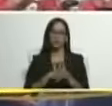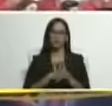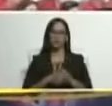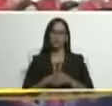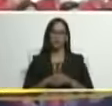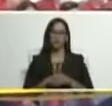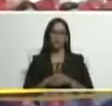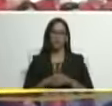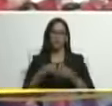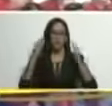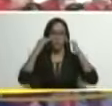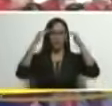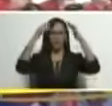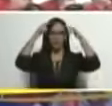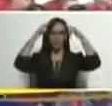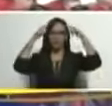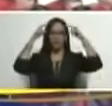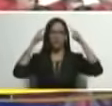del comandante Hugo Chávez.